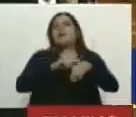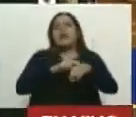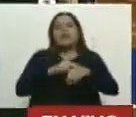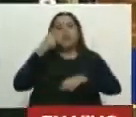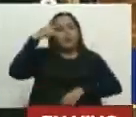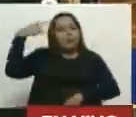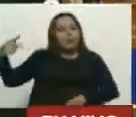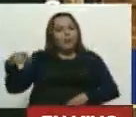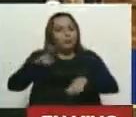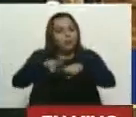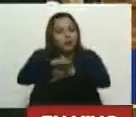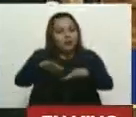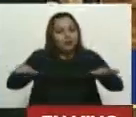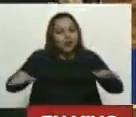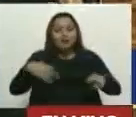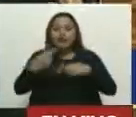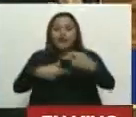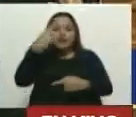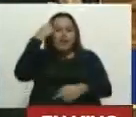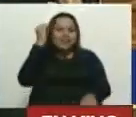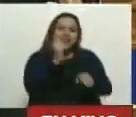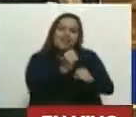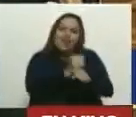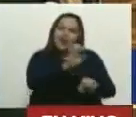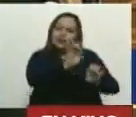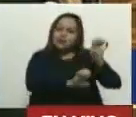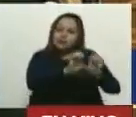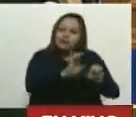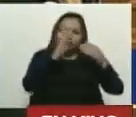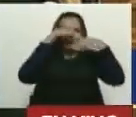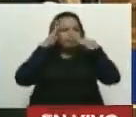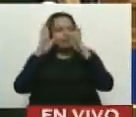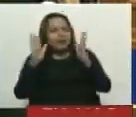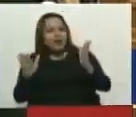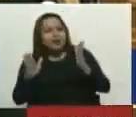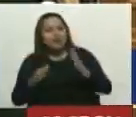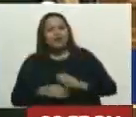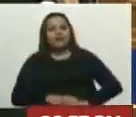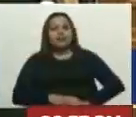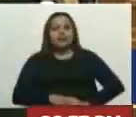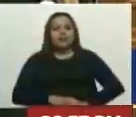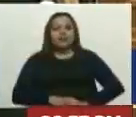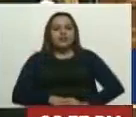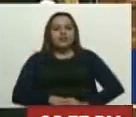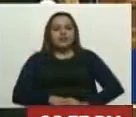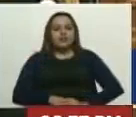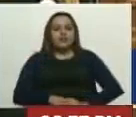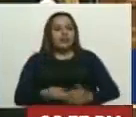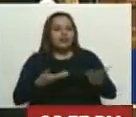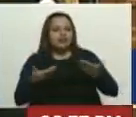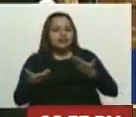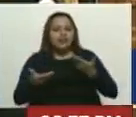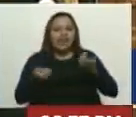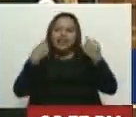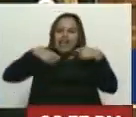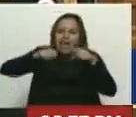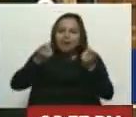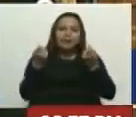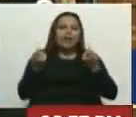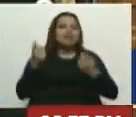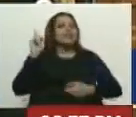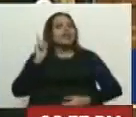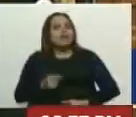están en el trabajo del diagnóstico, de la atención, del pronóstico, de la terapéutica y de